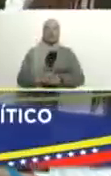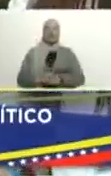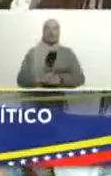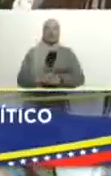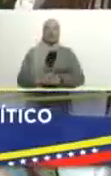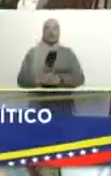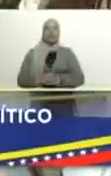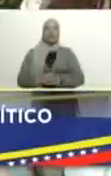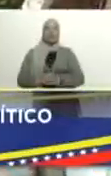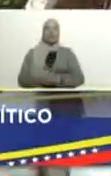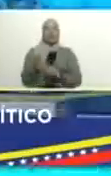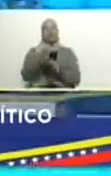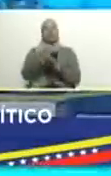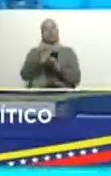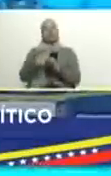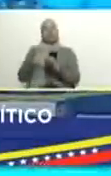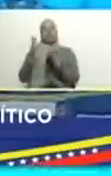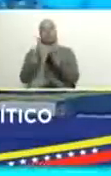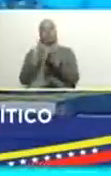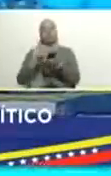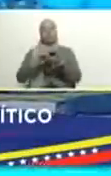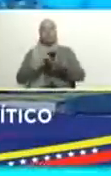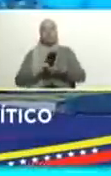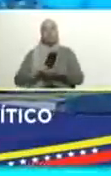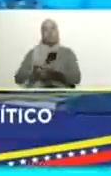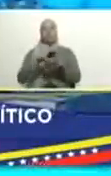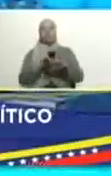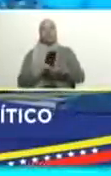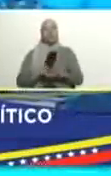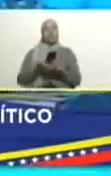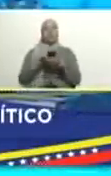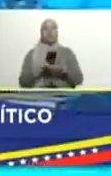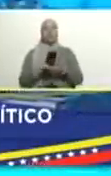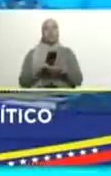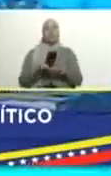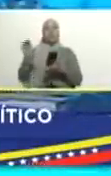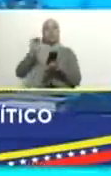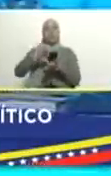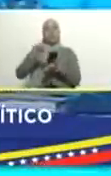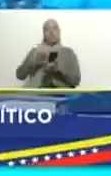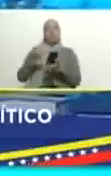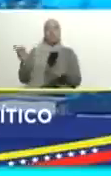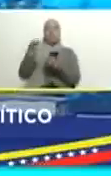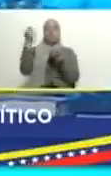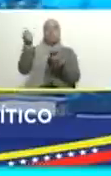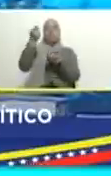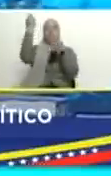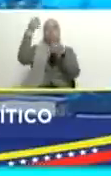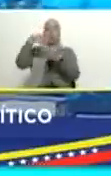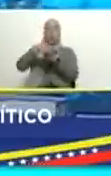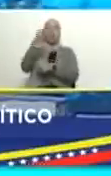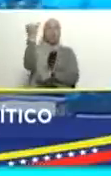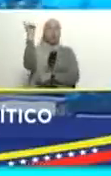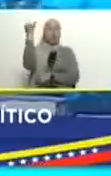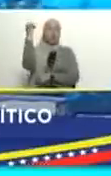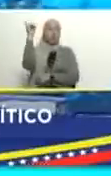del municipio Trujillo, estado Trujillo, de la capital San Felipe, del estado Yaracuy,